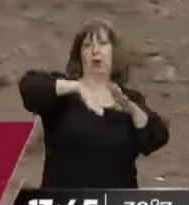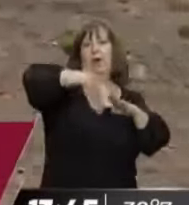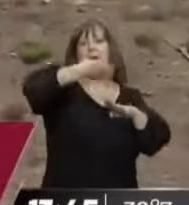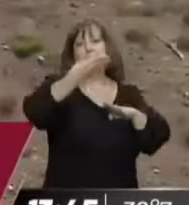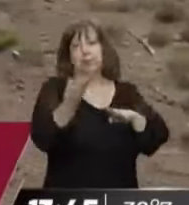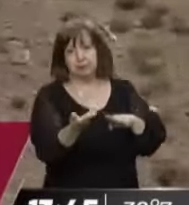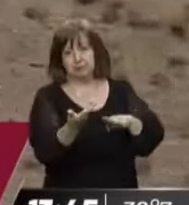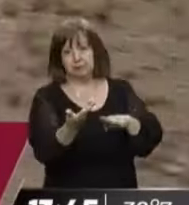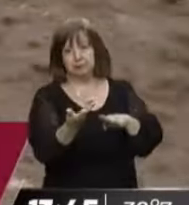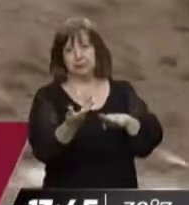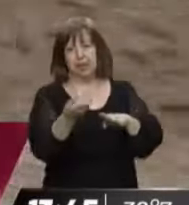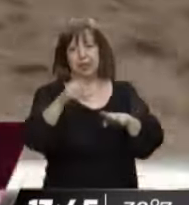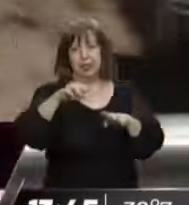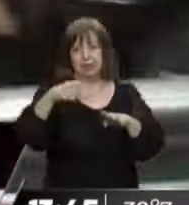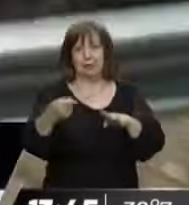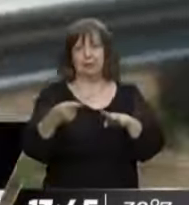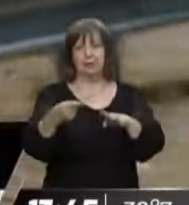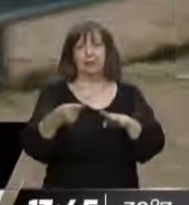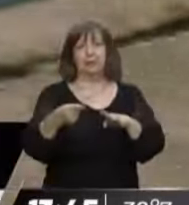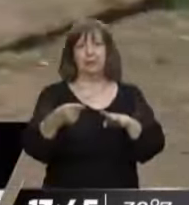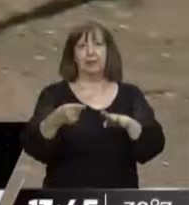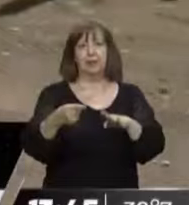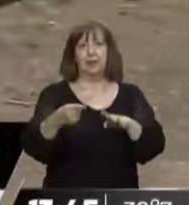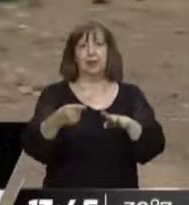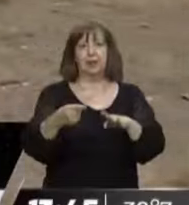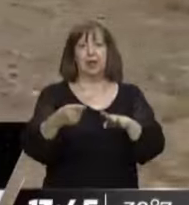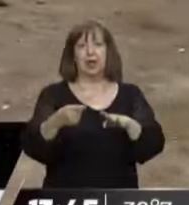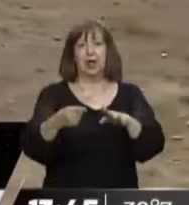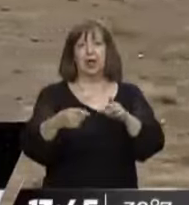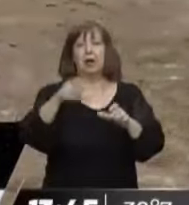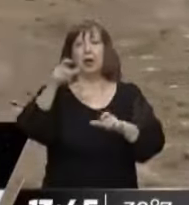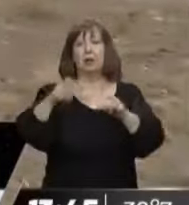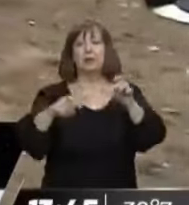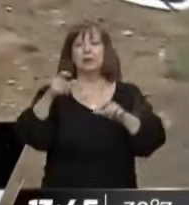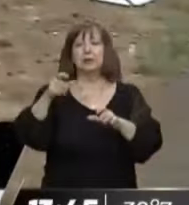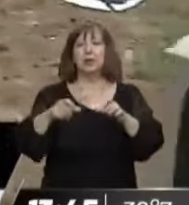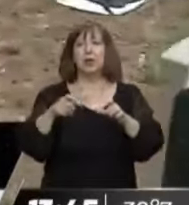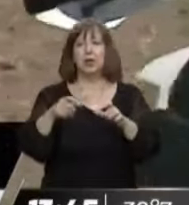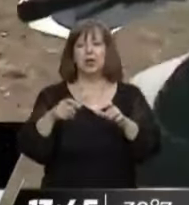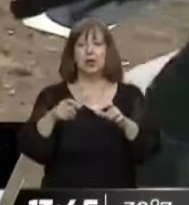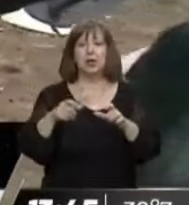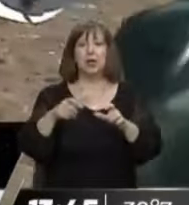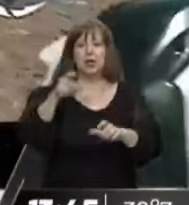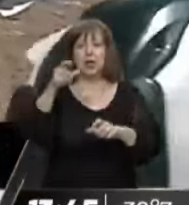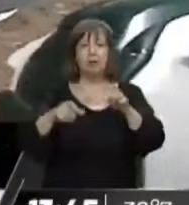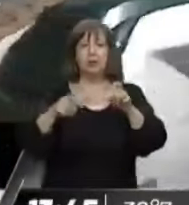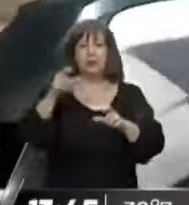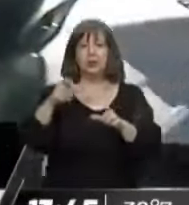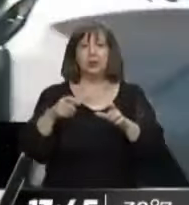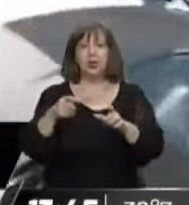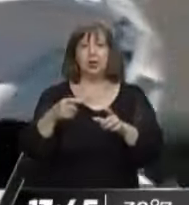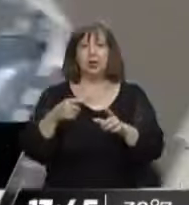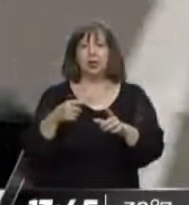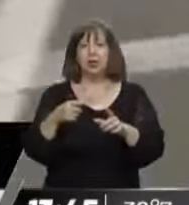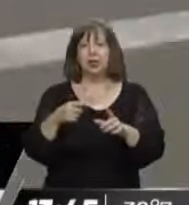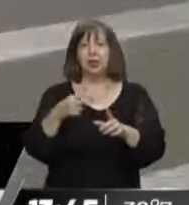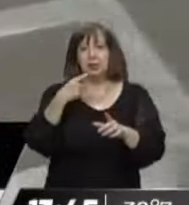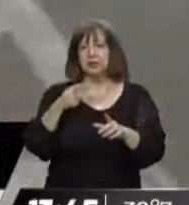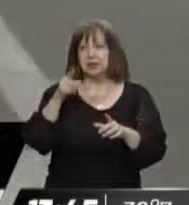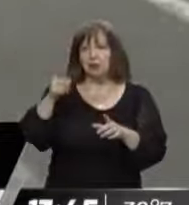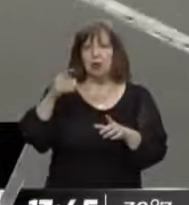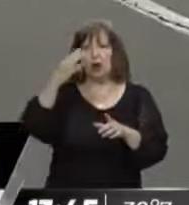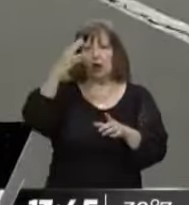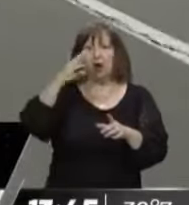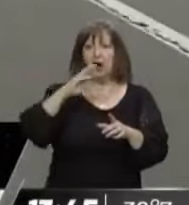aquí. Luego, posteriormente, la gente empieza a linchar a este ladrón